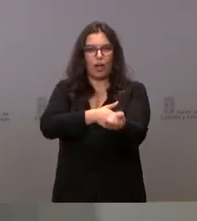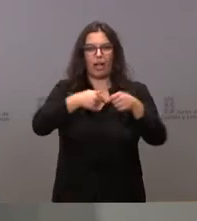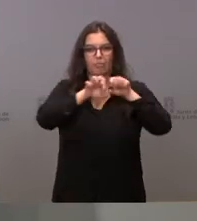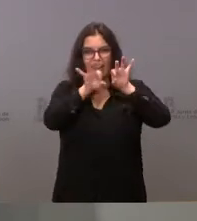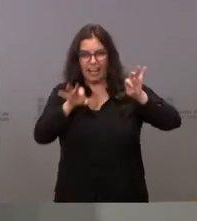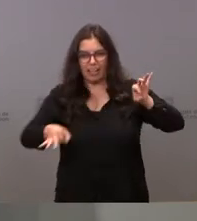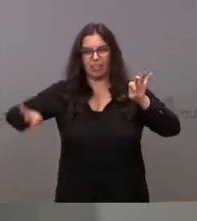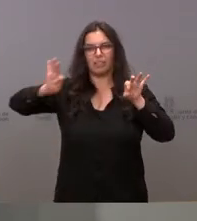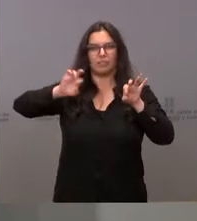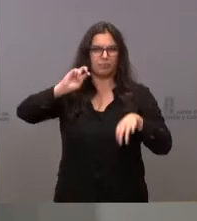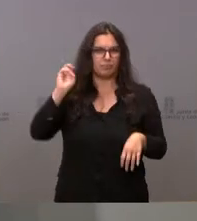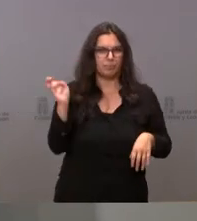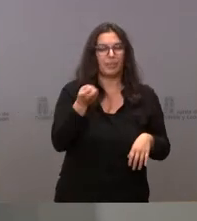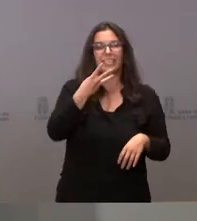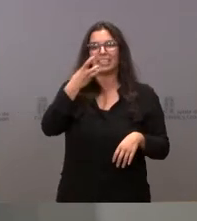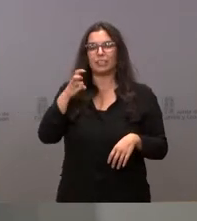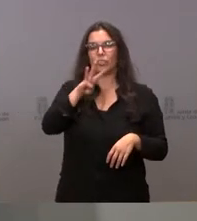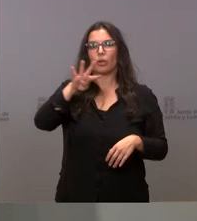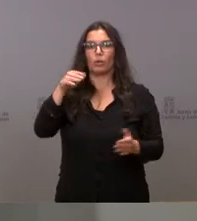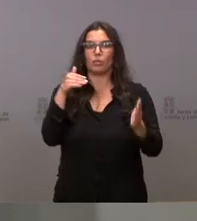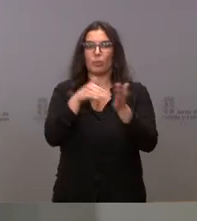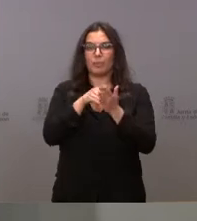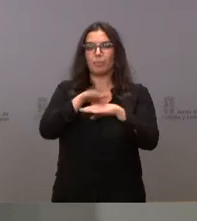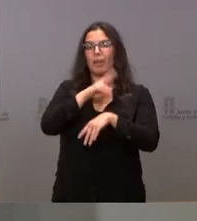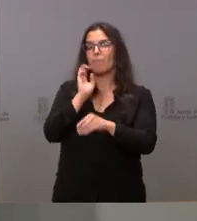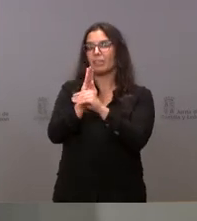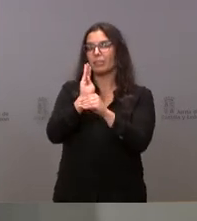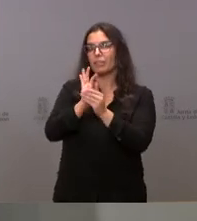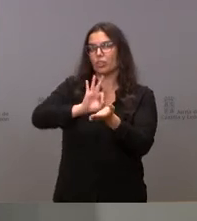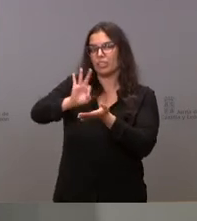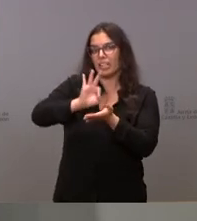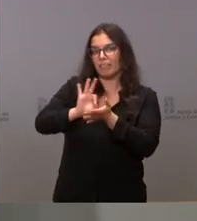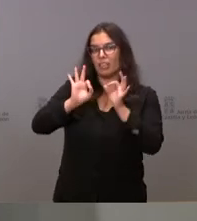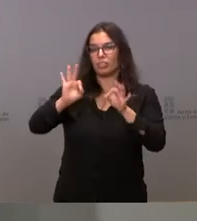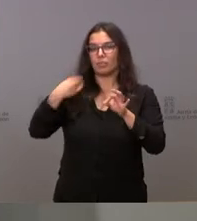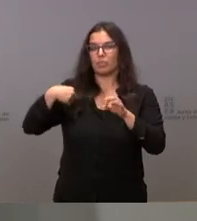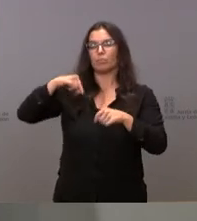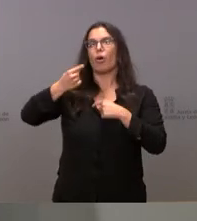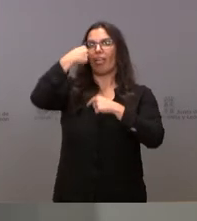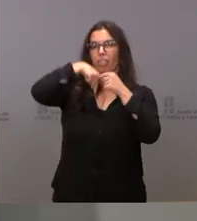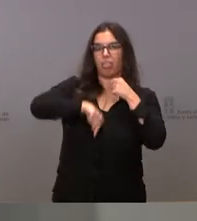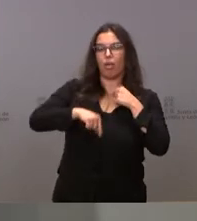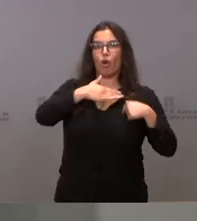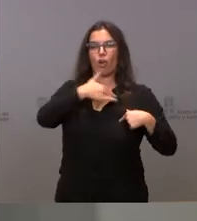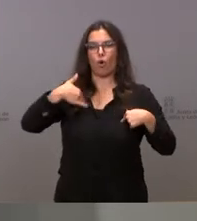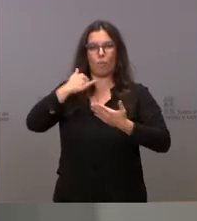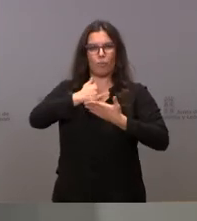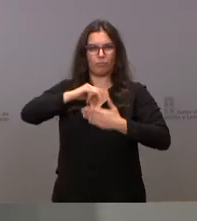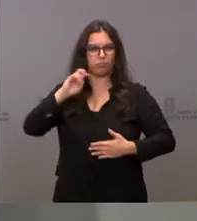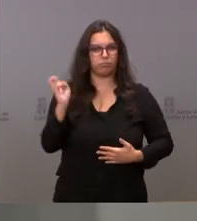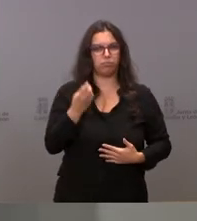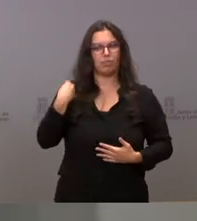lancetas y 334.000 euros para el mantenimiento de los servicios de endoscopia digestiva y neumología del Complejo